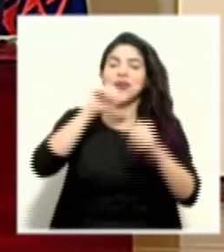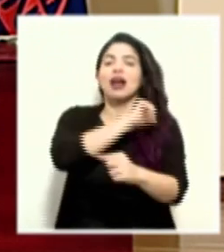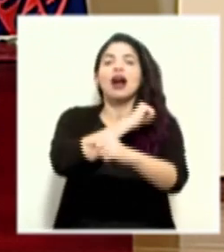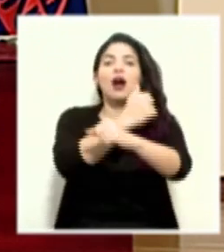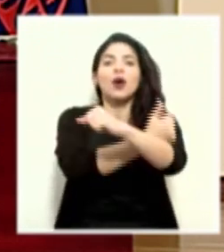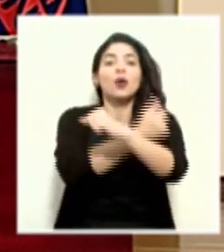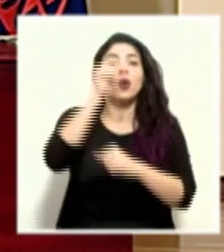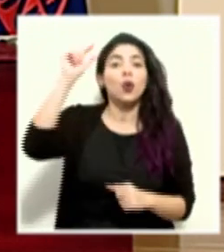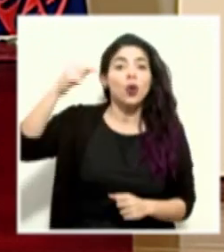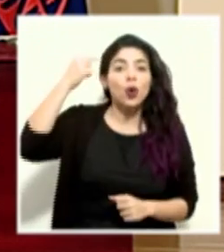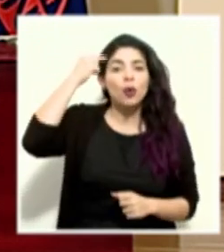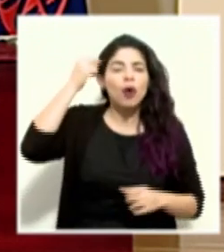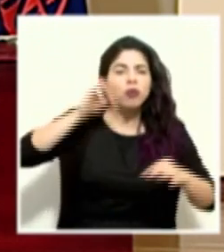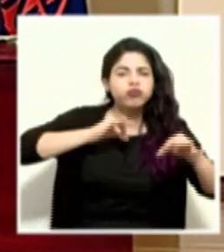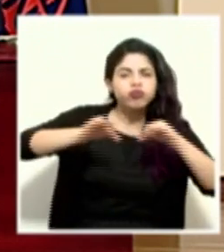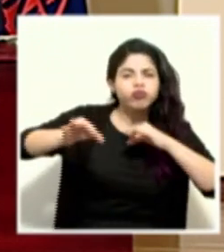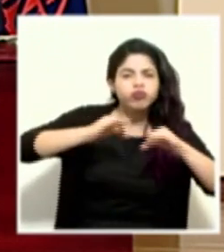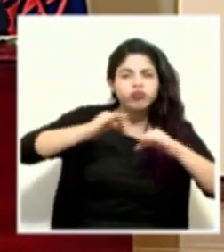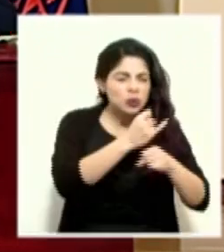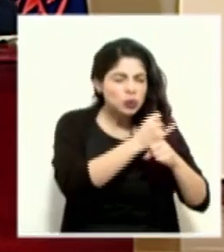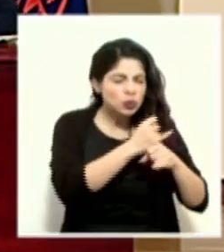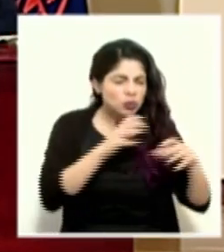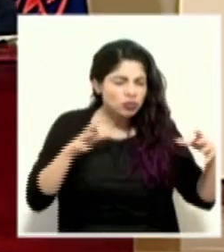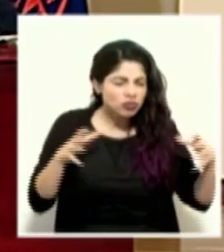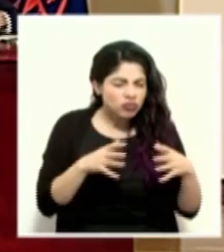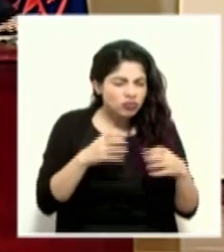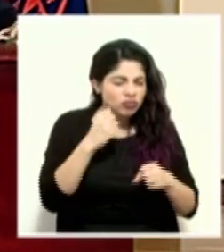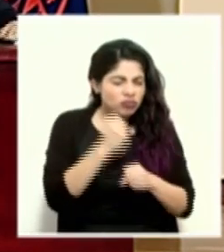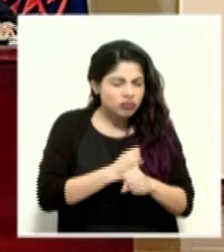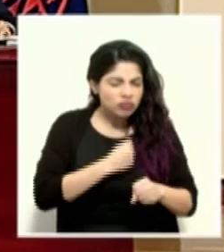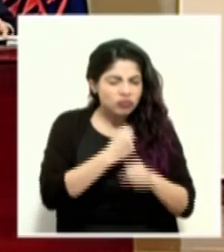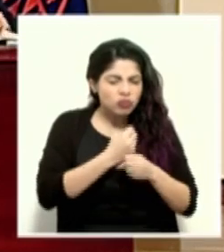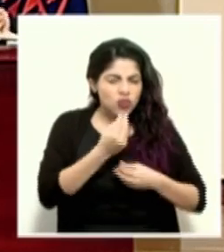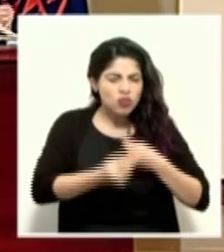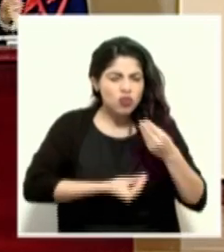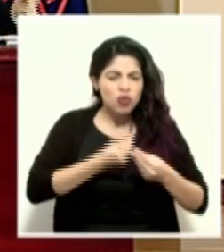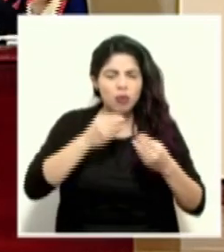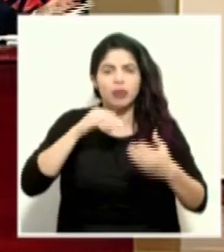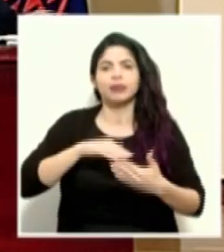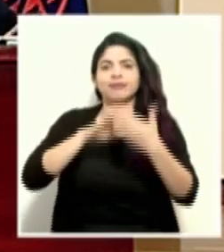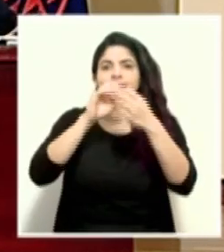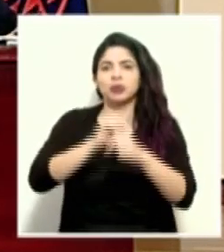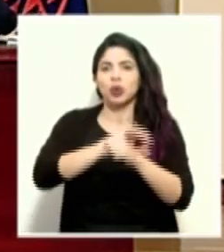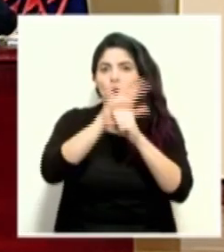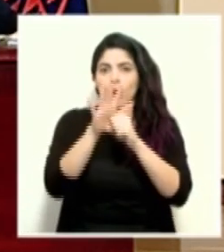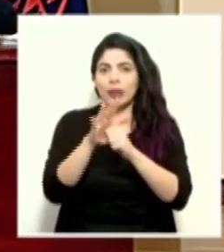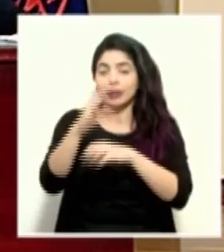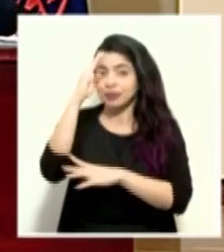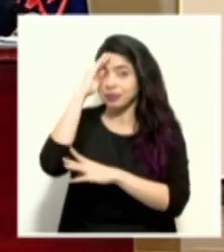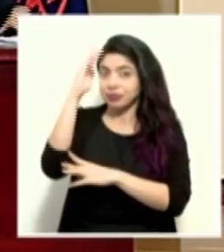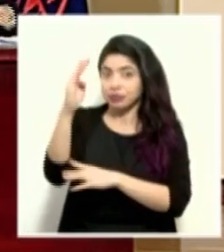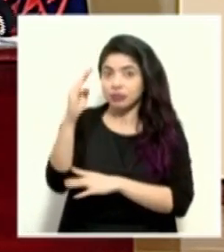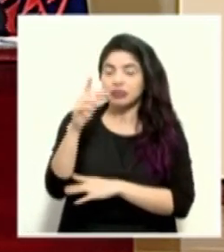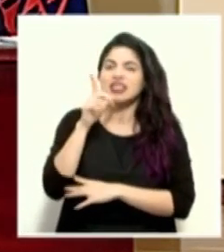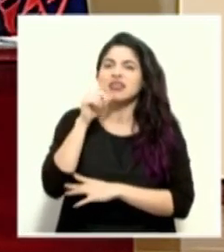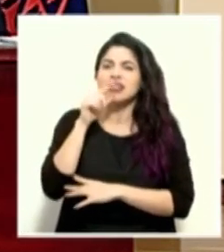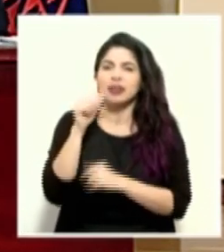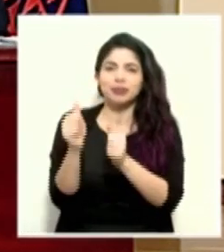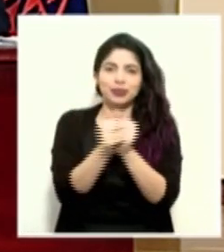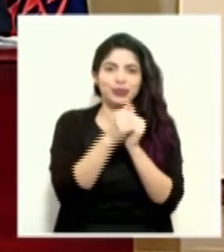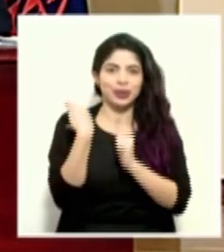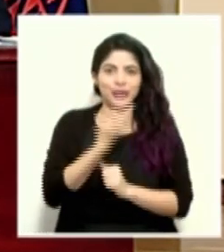las autoridades de gobierno detallan el trabajo interés que se realiza para enfrentar el COVID-19. Saludamos a quienes nos